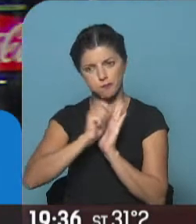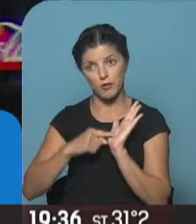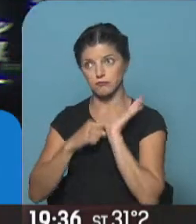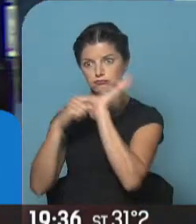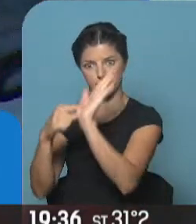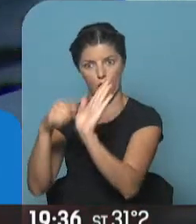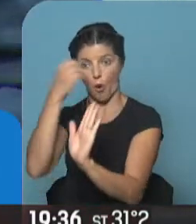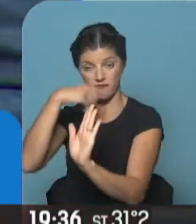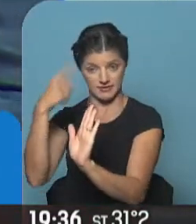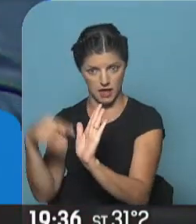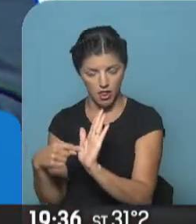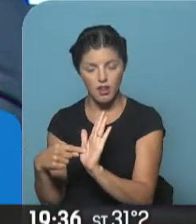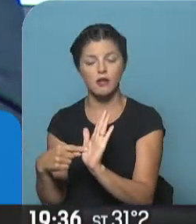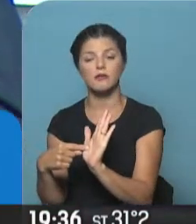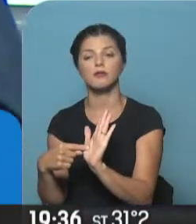oficialmente